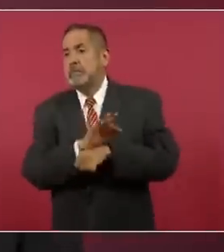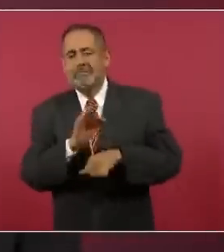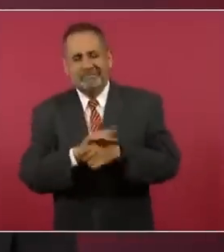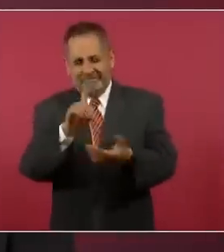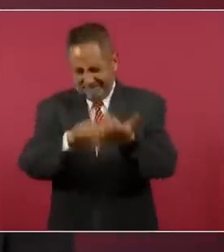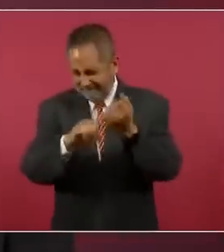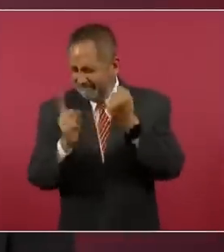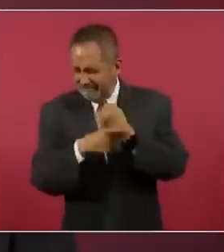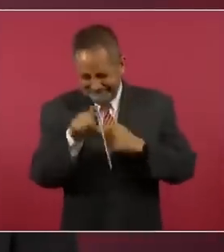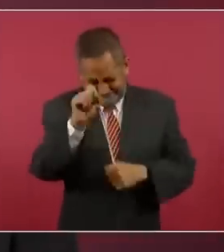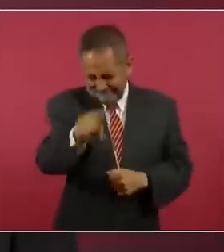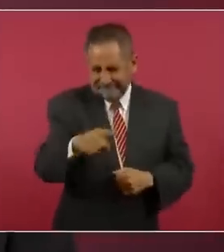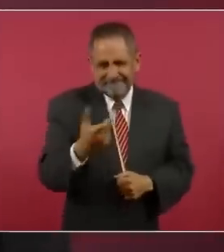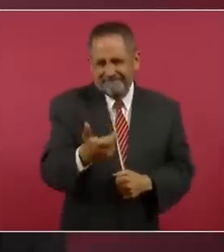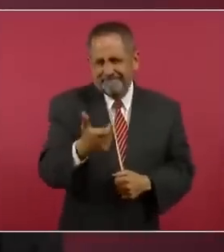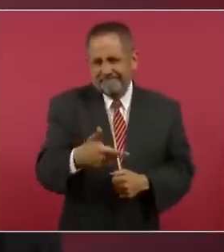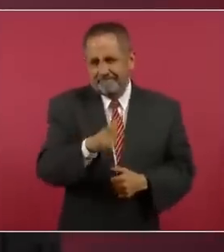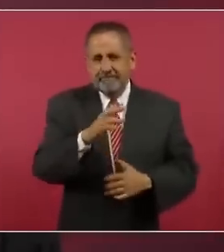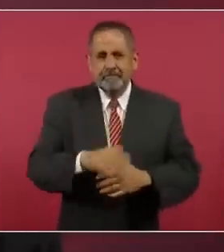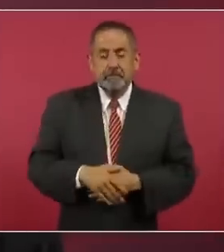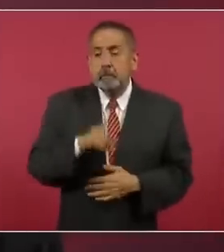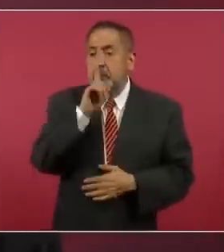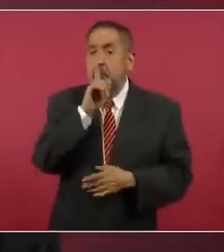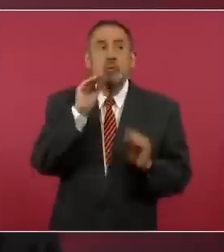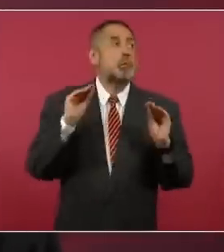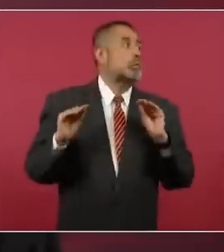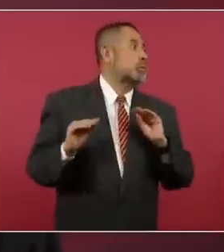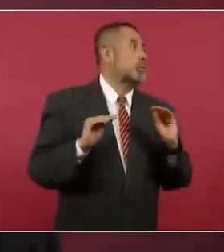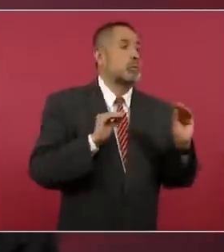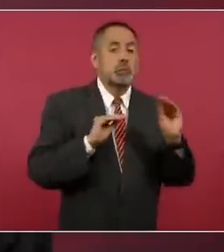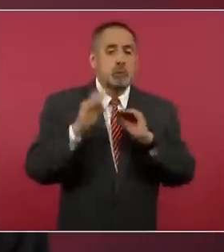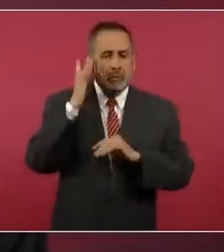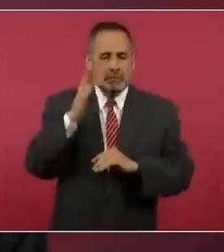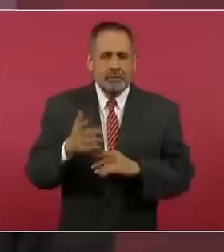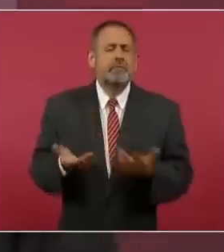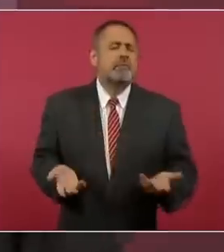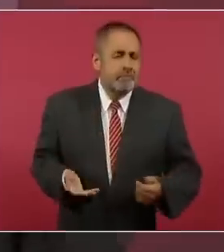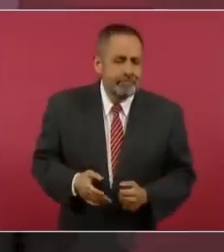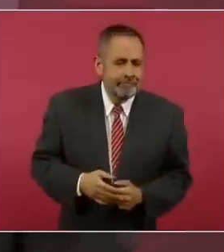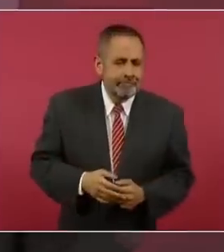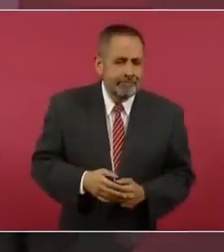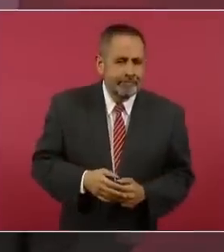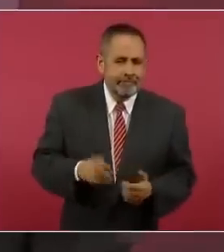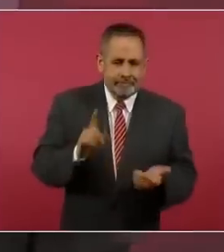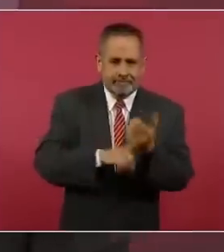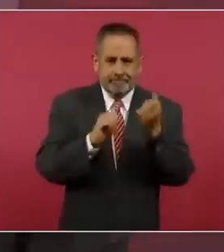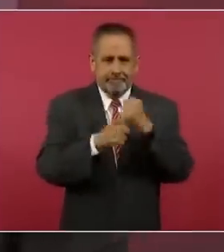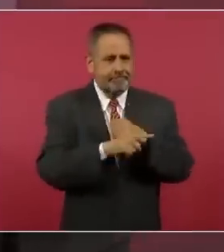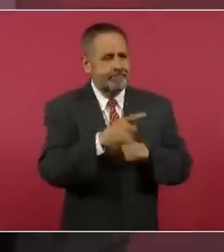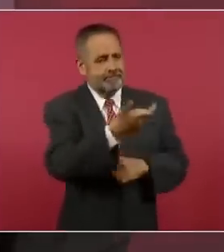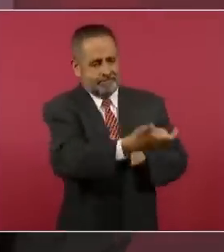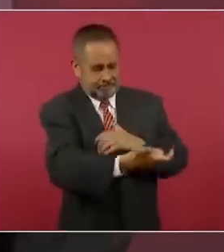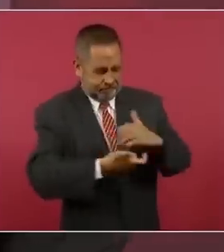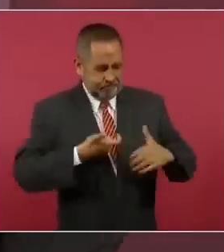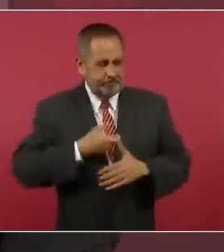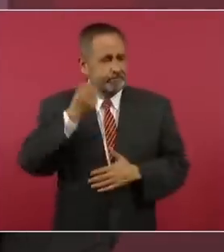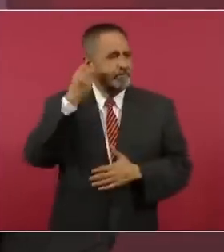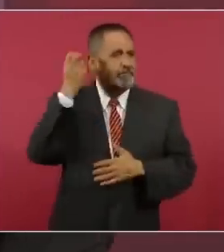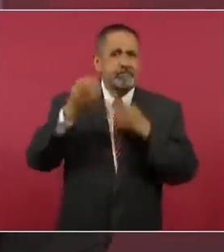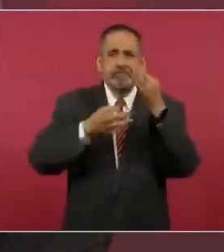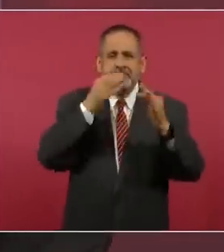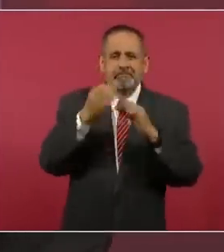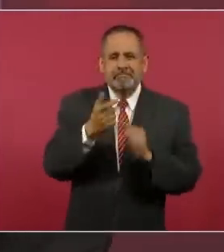eso. No dicen ni pío porque les dan dinero para sus campañas